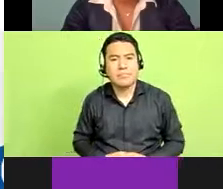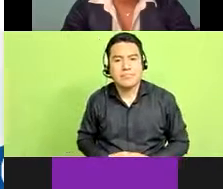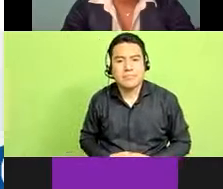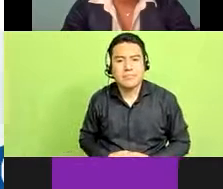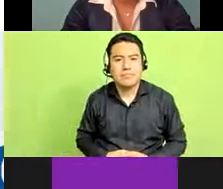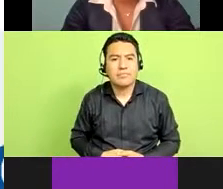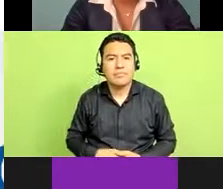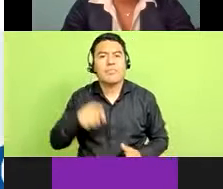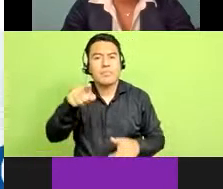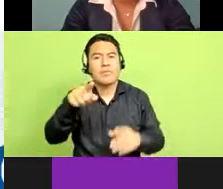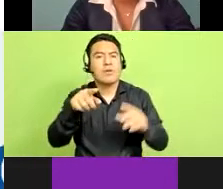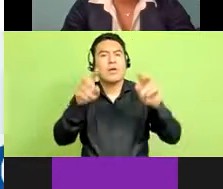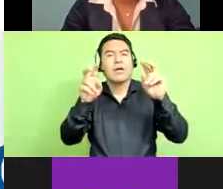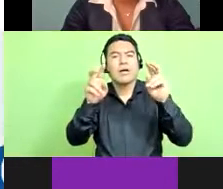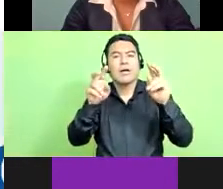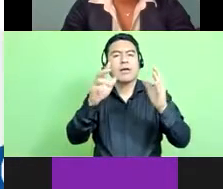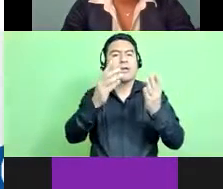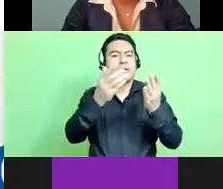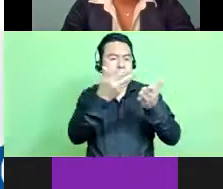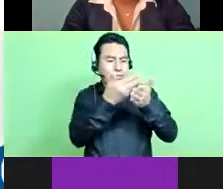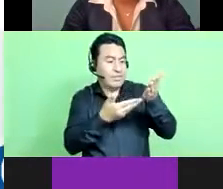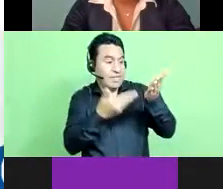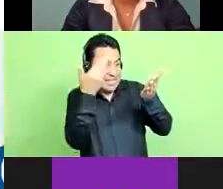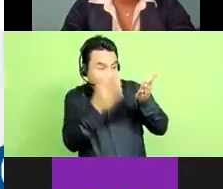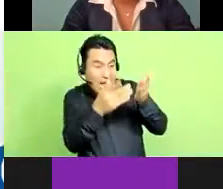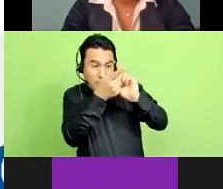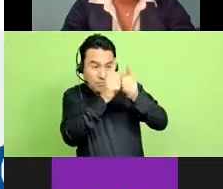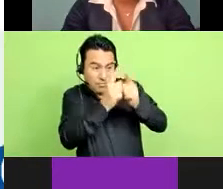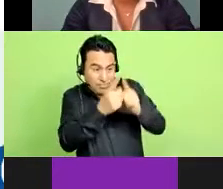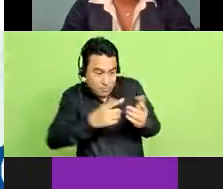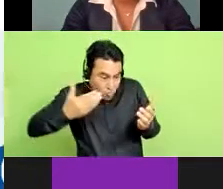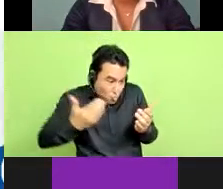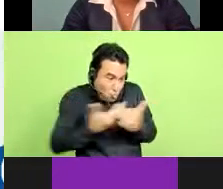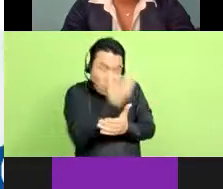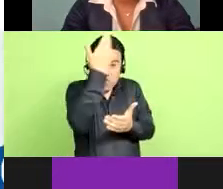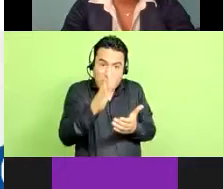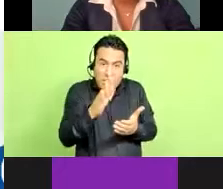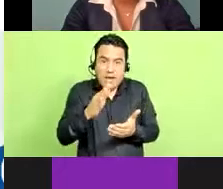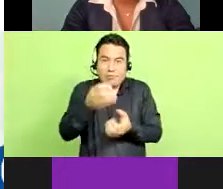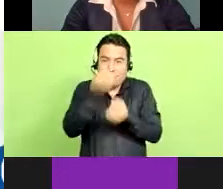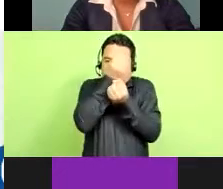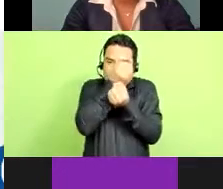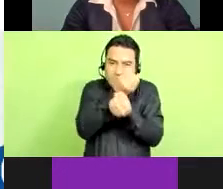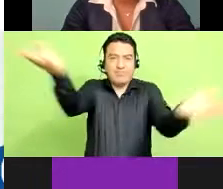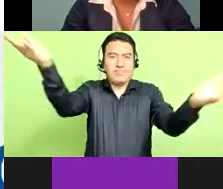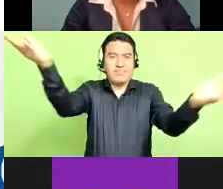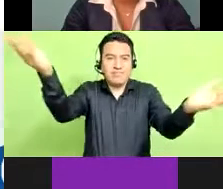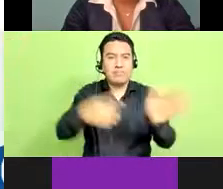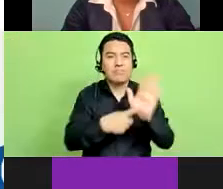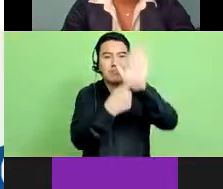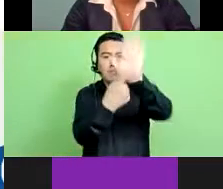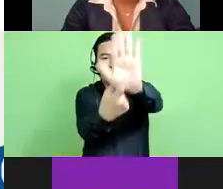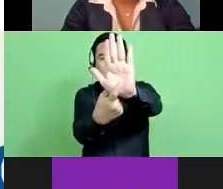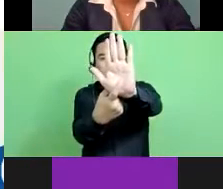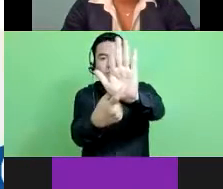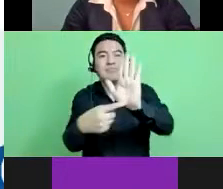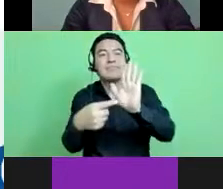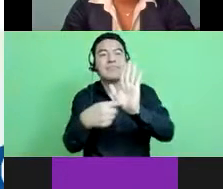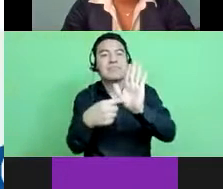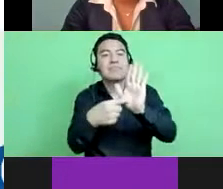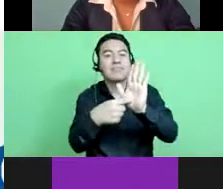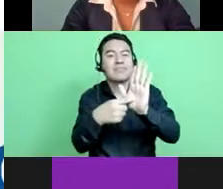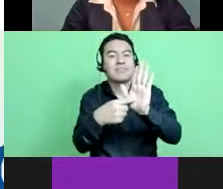etapa de comunicación de resultados el objetivo de esta etapa es presentar los resultados de la evaluación